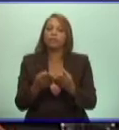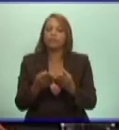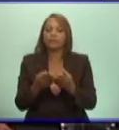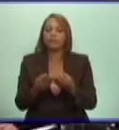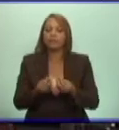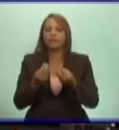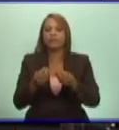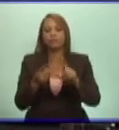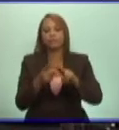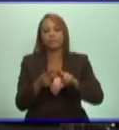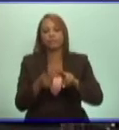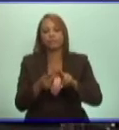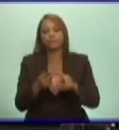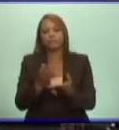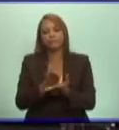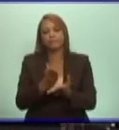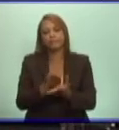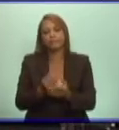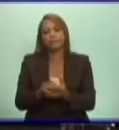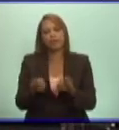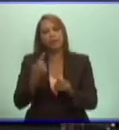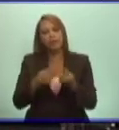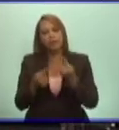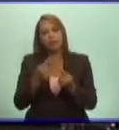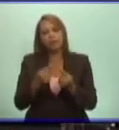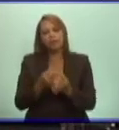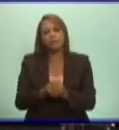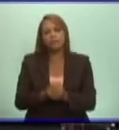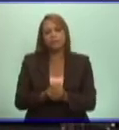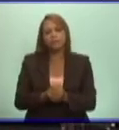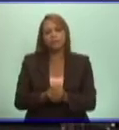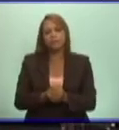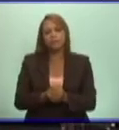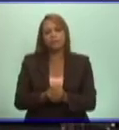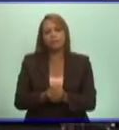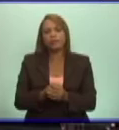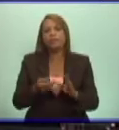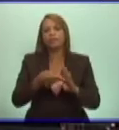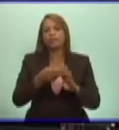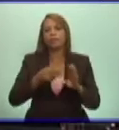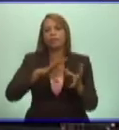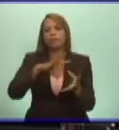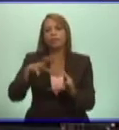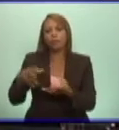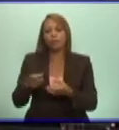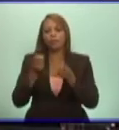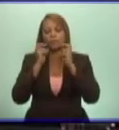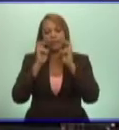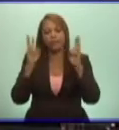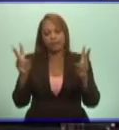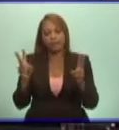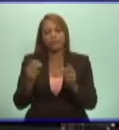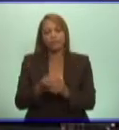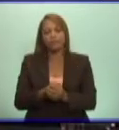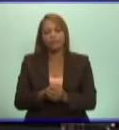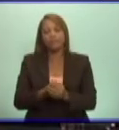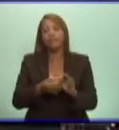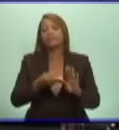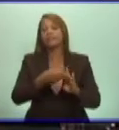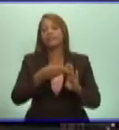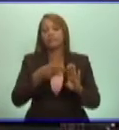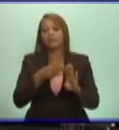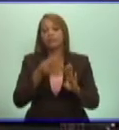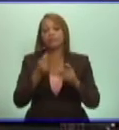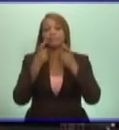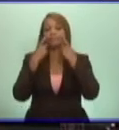para evaluarse. Algunos de ellos tienen que ver también con la asignatura El Mundo en que Vivimos. Una asignatura